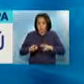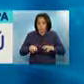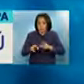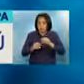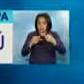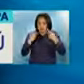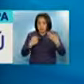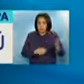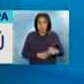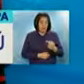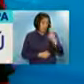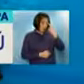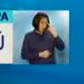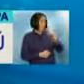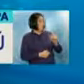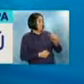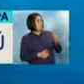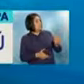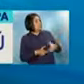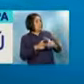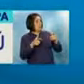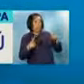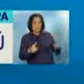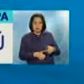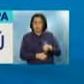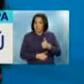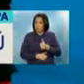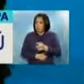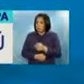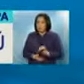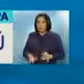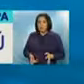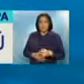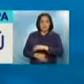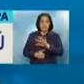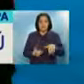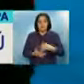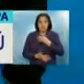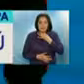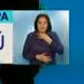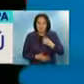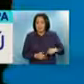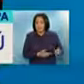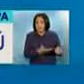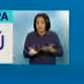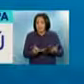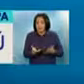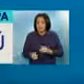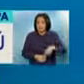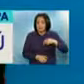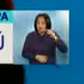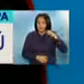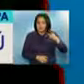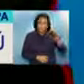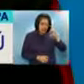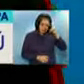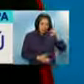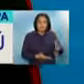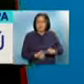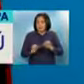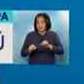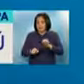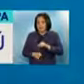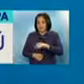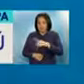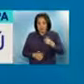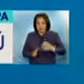pensaba que fuera tan grande el parque, realmente es una buena alternativa para que todos los abuelos como yo traigan los nietos, ¿no? ¿Con qué han venido? ¿Con todos sus nietos? Sí, sí, ahorita